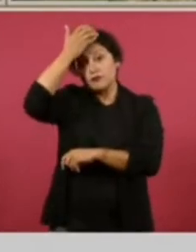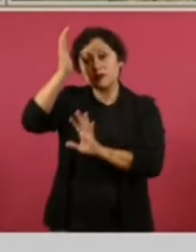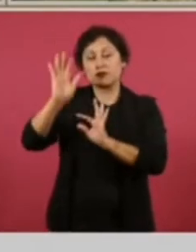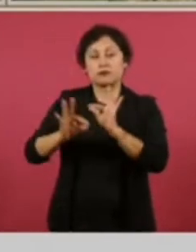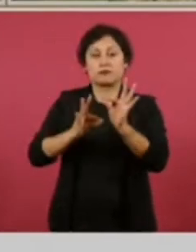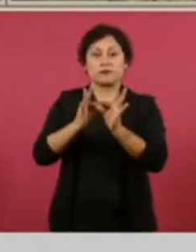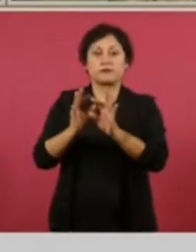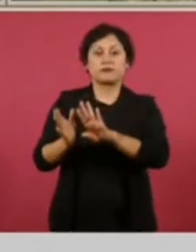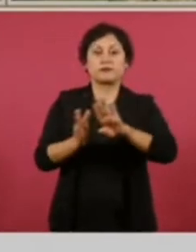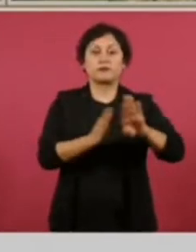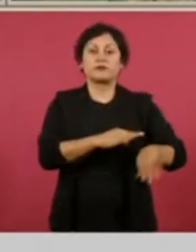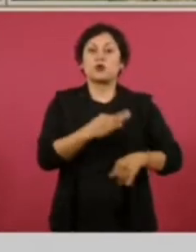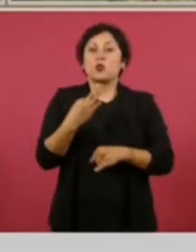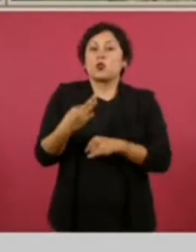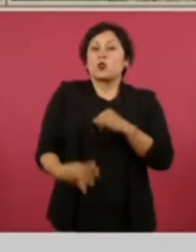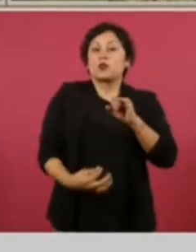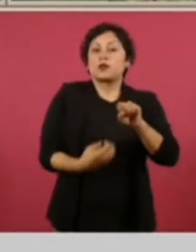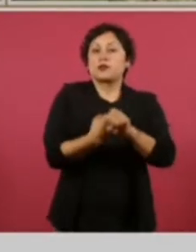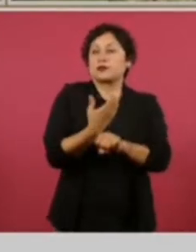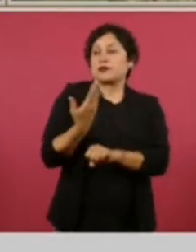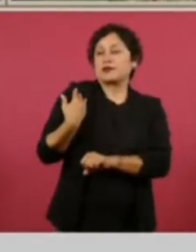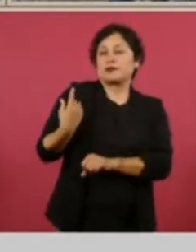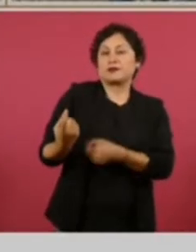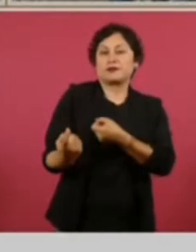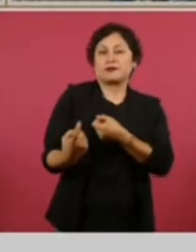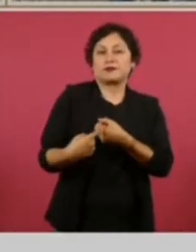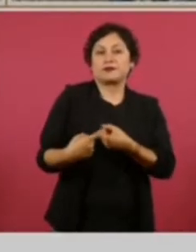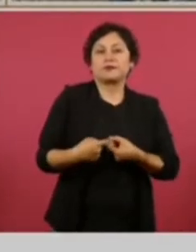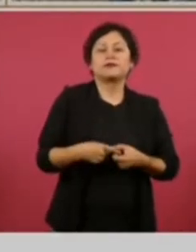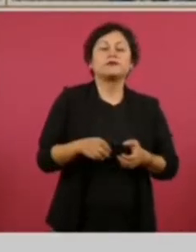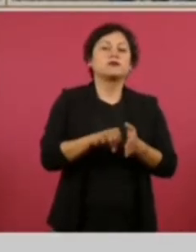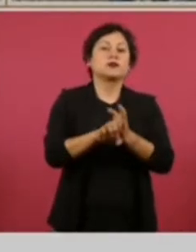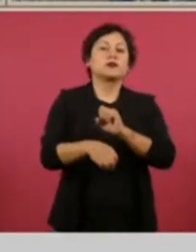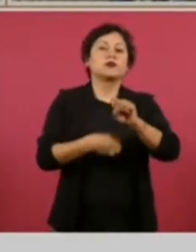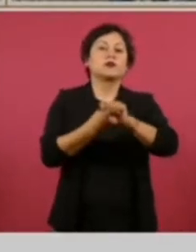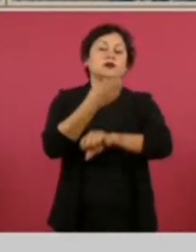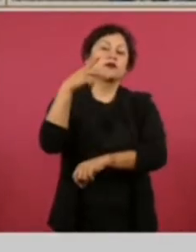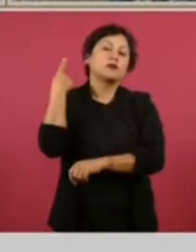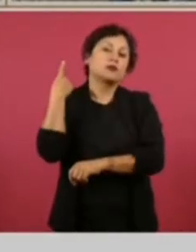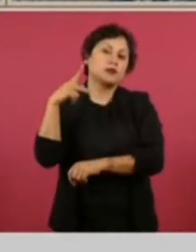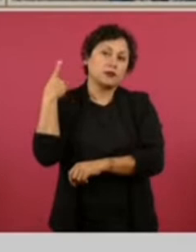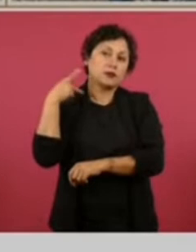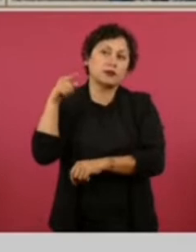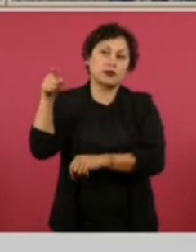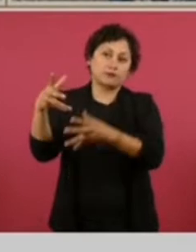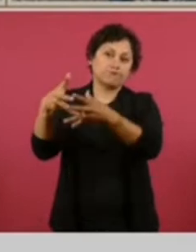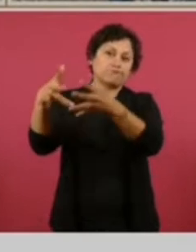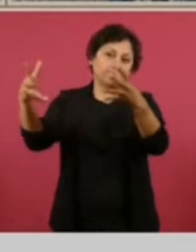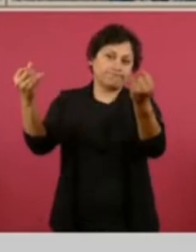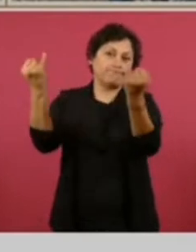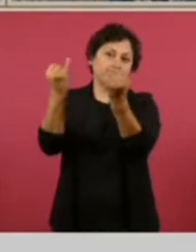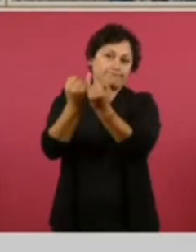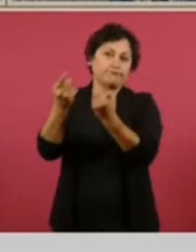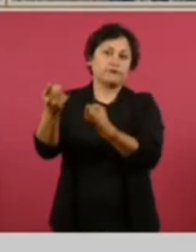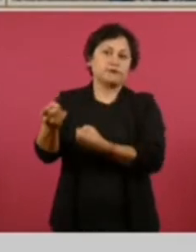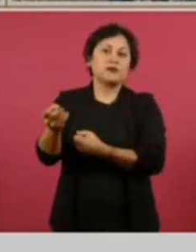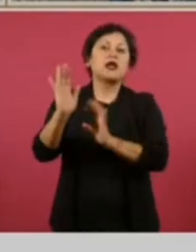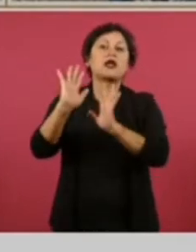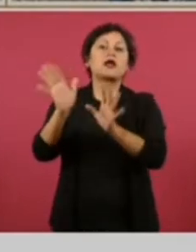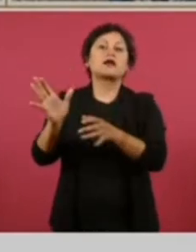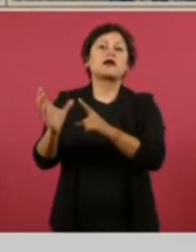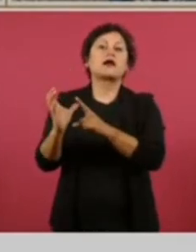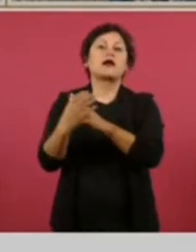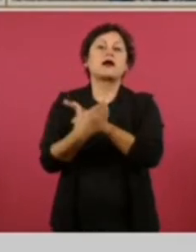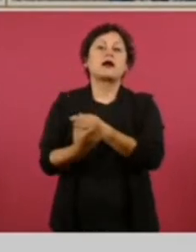últimos estados que se fueron sumando, el estado de Puebla, también muy grande en su población, 576 comités